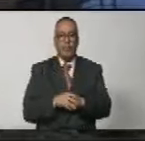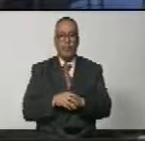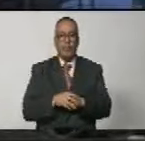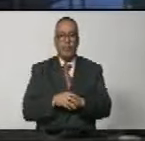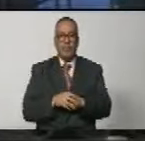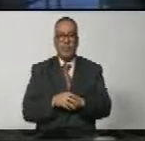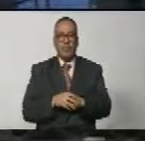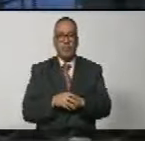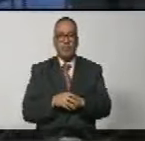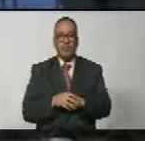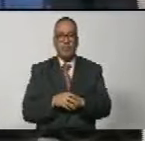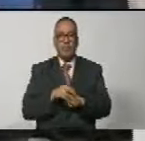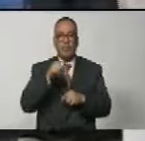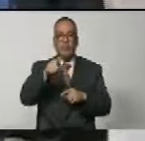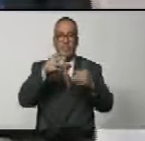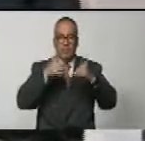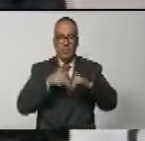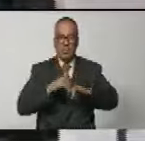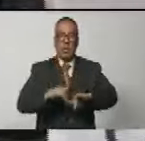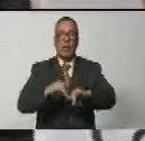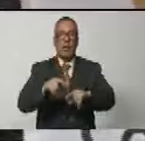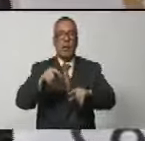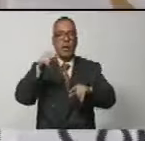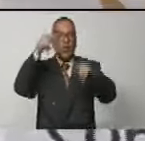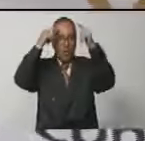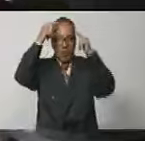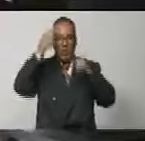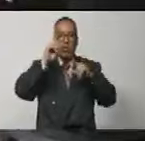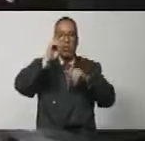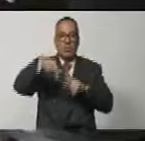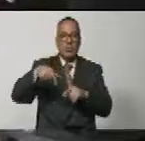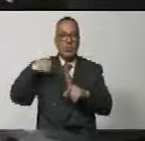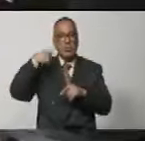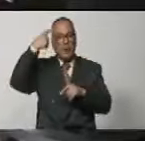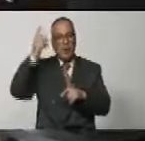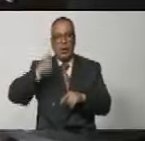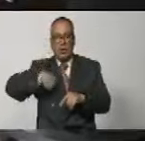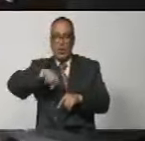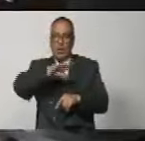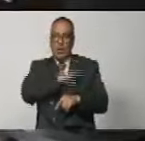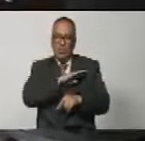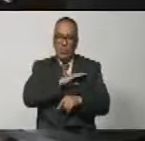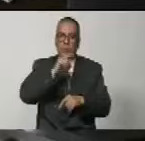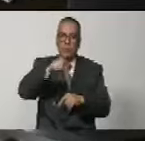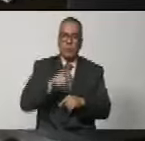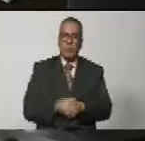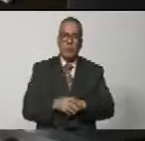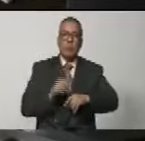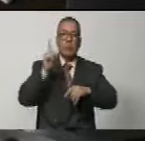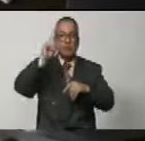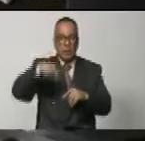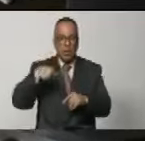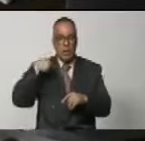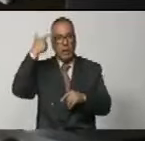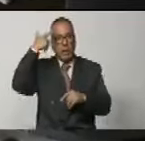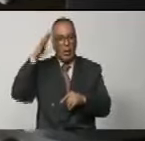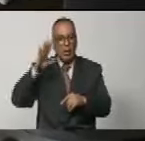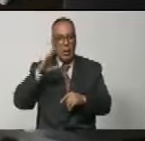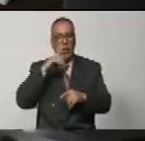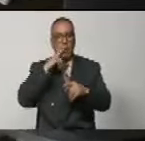Moros, el hijo de Chávez, el que también cree en nosotros, en que también cree